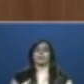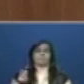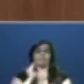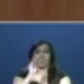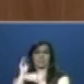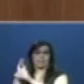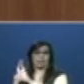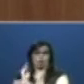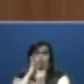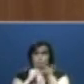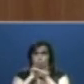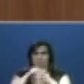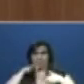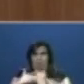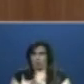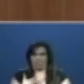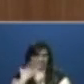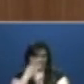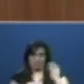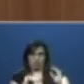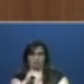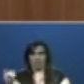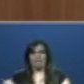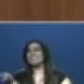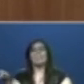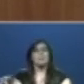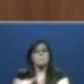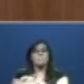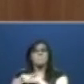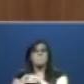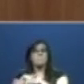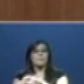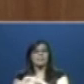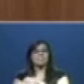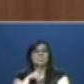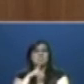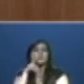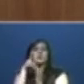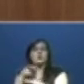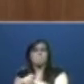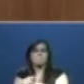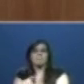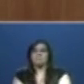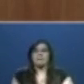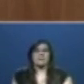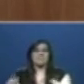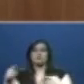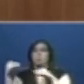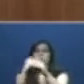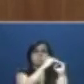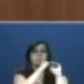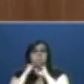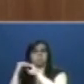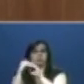autonómica no puede pivotar de ninguna manera sobre la idea de la llamada del llamado coste estándar que por su misma